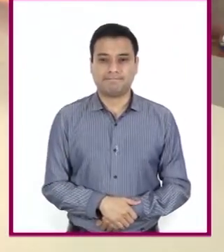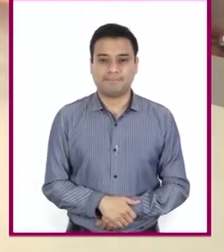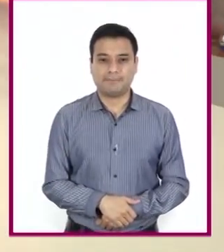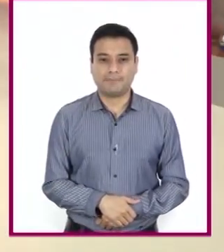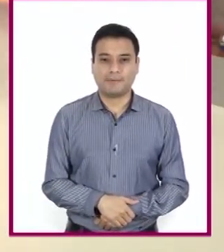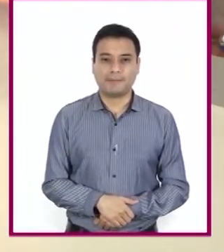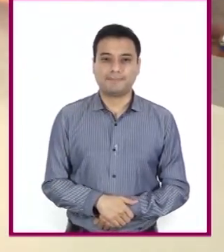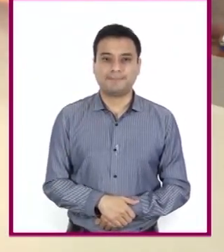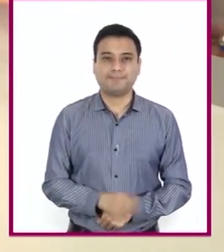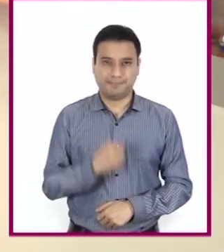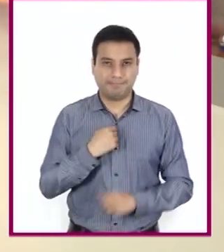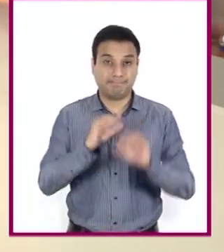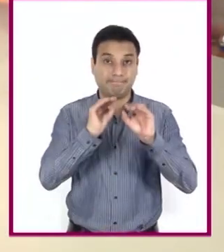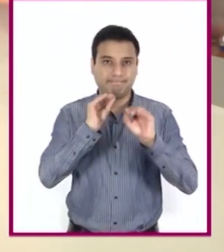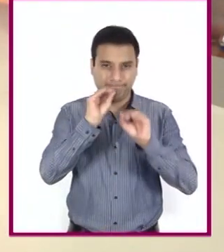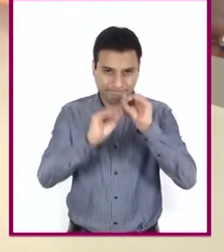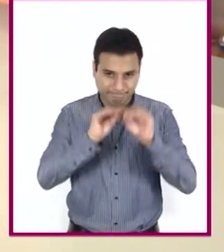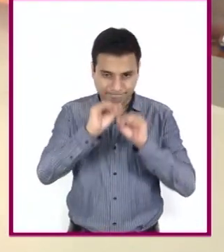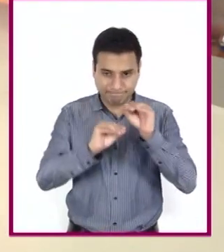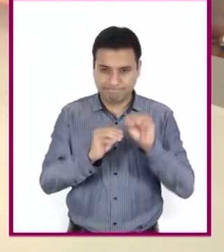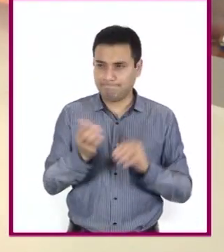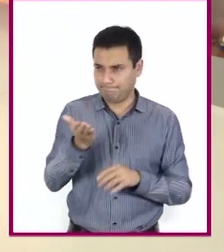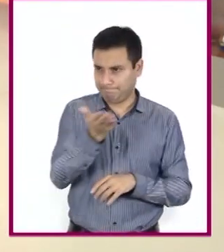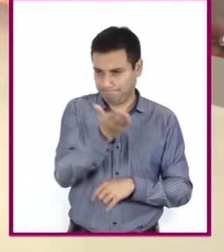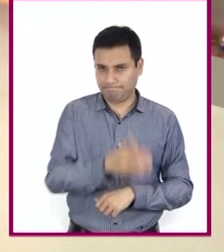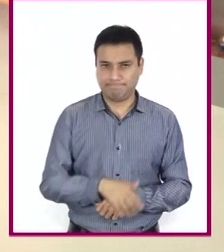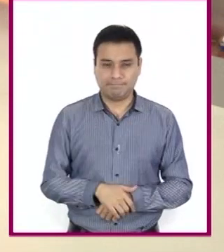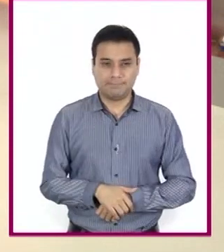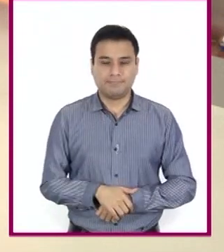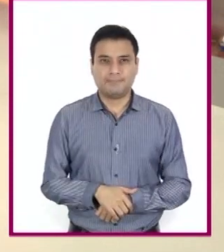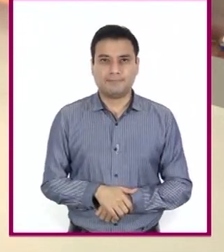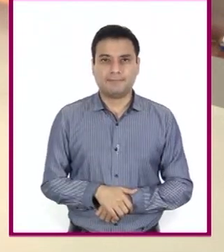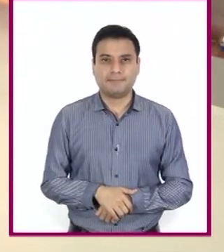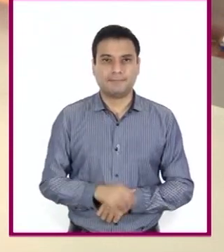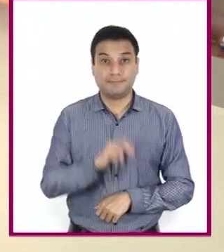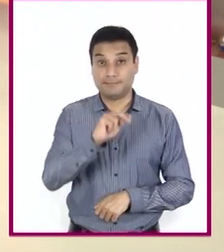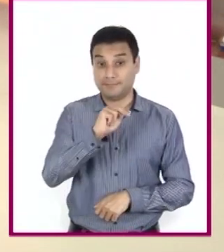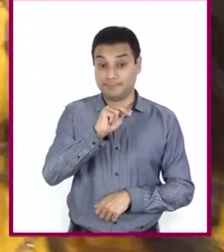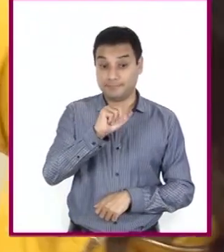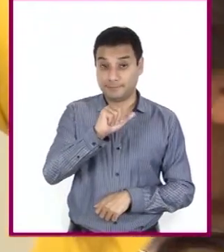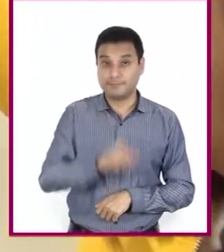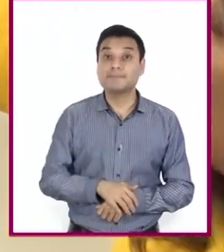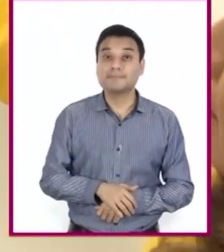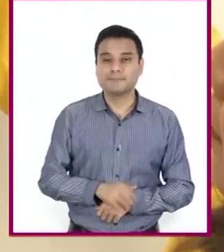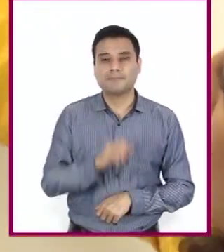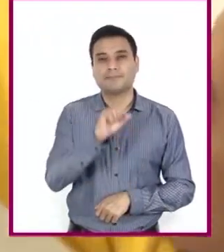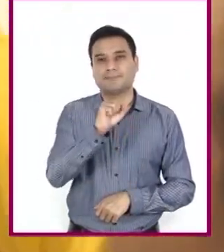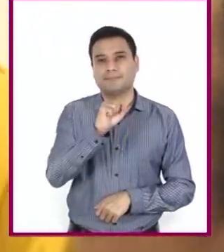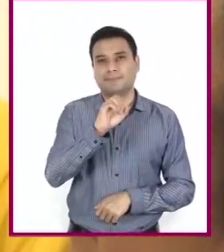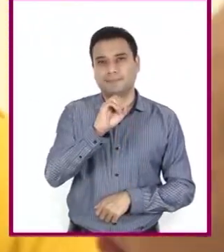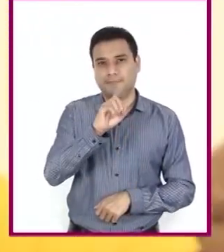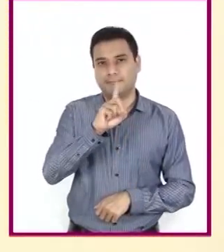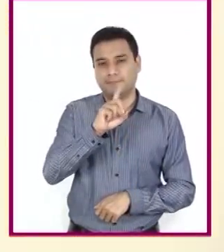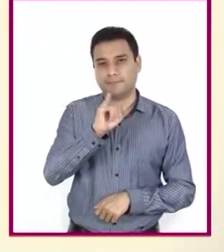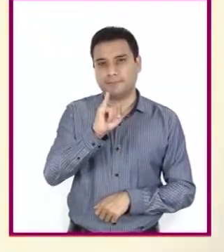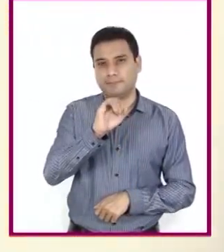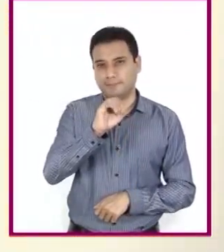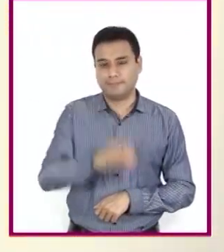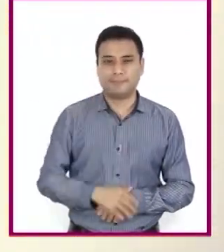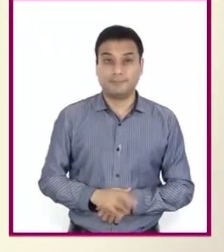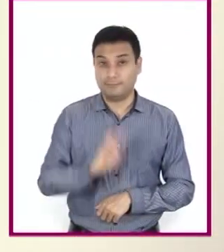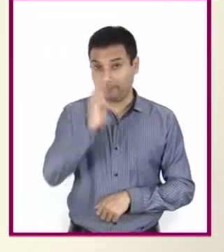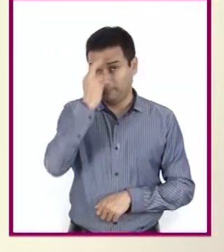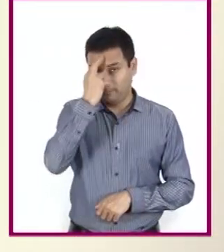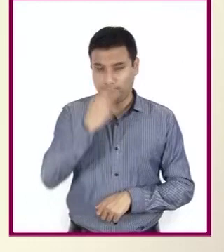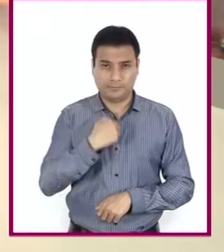¿Voy colocando, maestro? Adelante, colocamos en primer lugar el símbolo del sodio. Recuerden que en el diagrama de Lewis solo